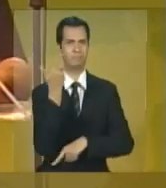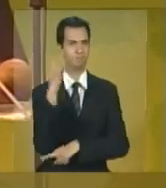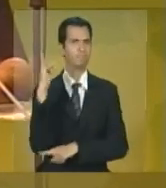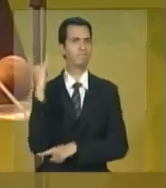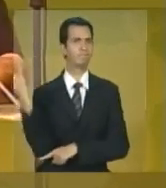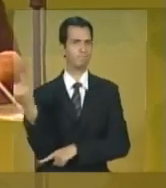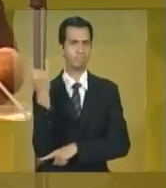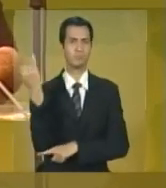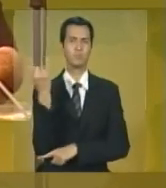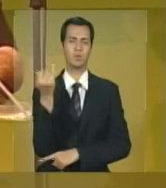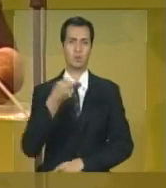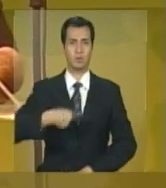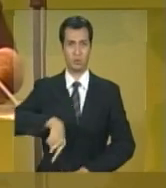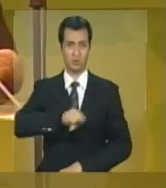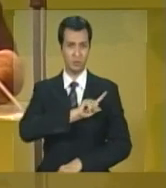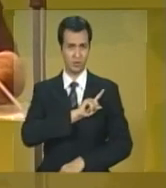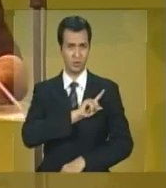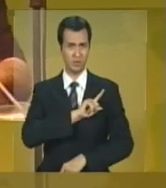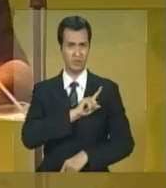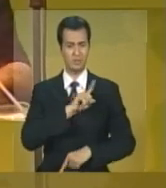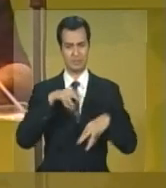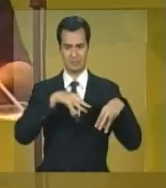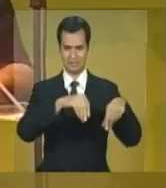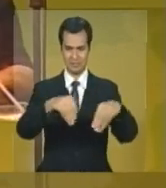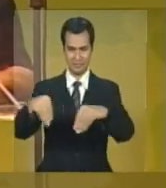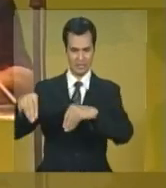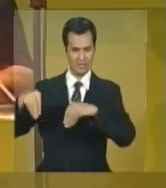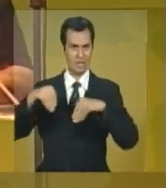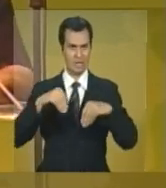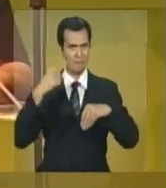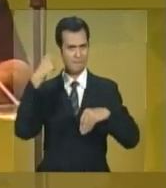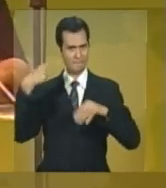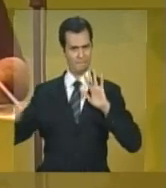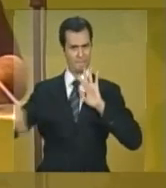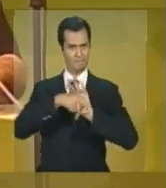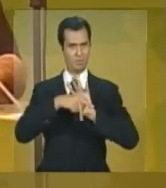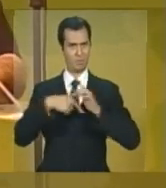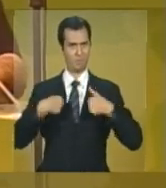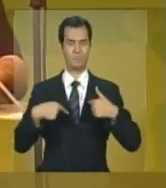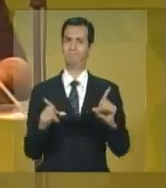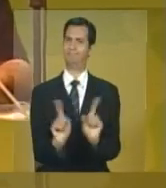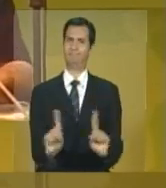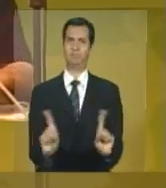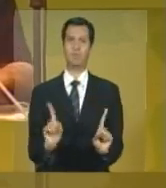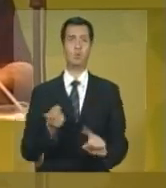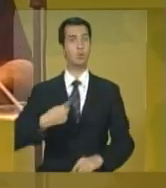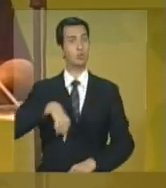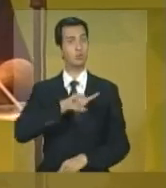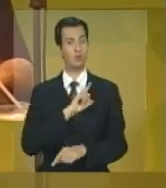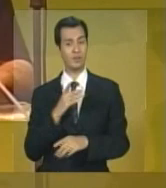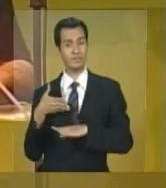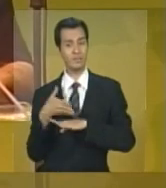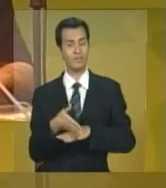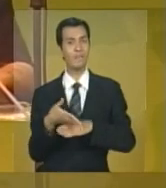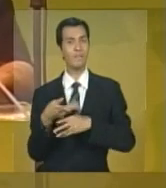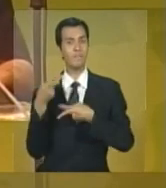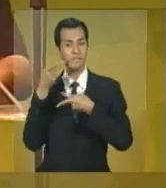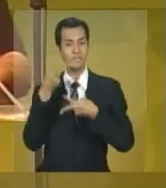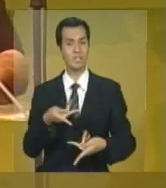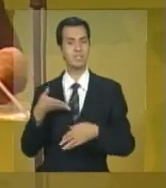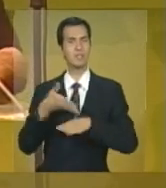Nosotros no somos dueños de la tierra, nosotros pertenecemos a la tierra y esperamos que